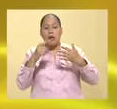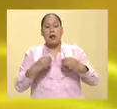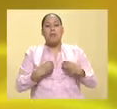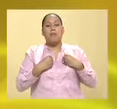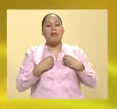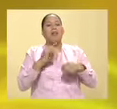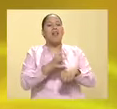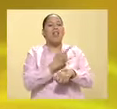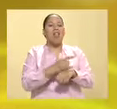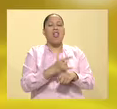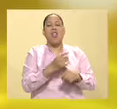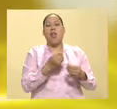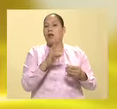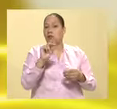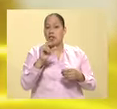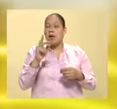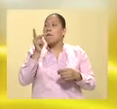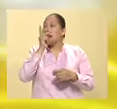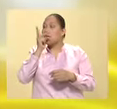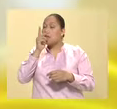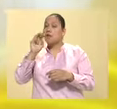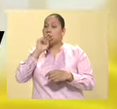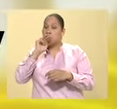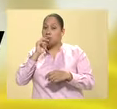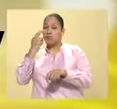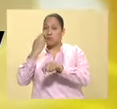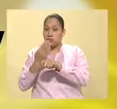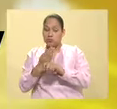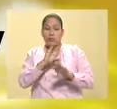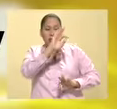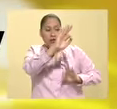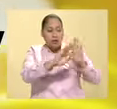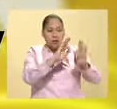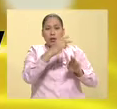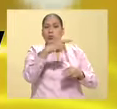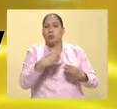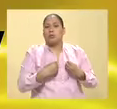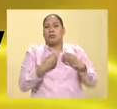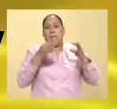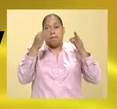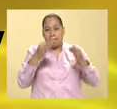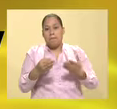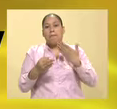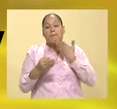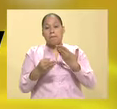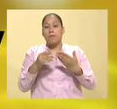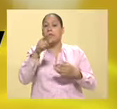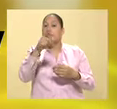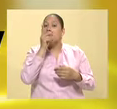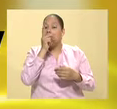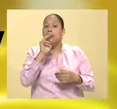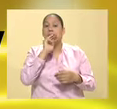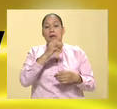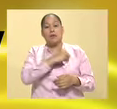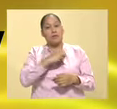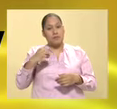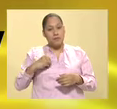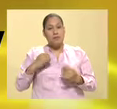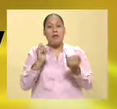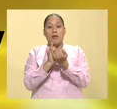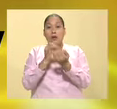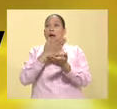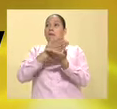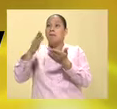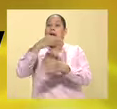calidad, siendo obligación del padre y la madre. Estamos obligados nosotros como padres y además la familia